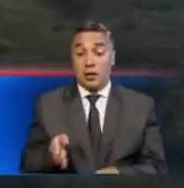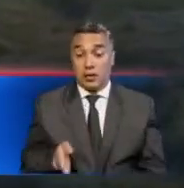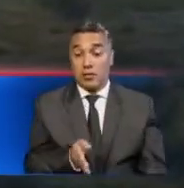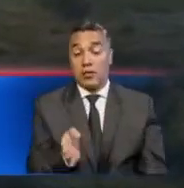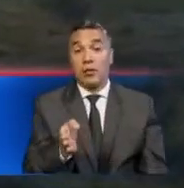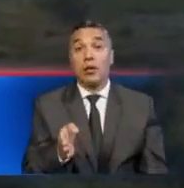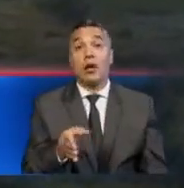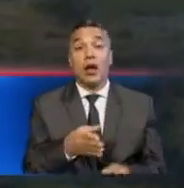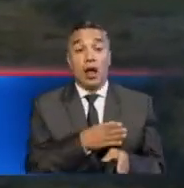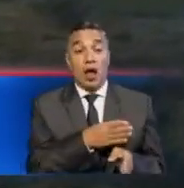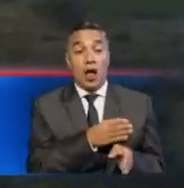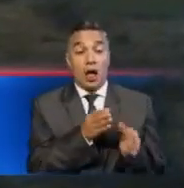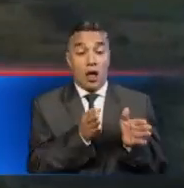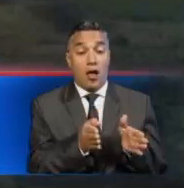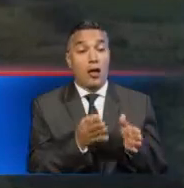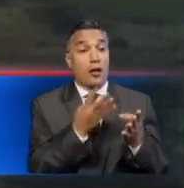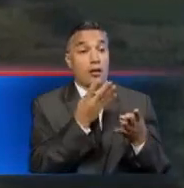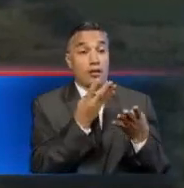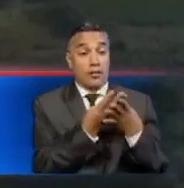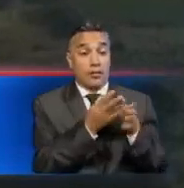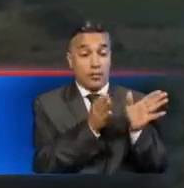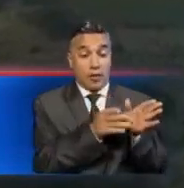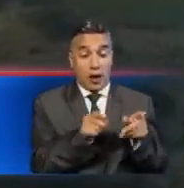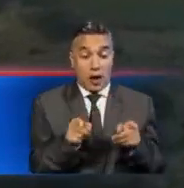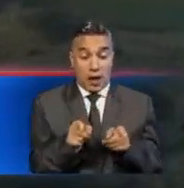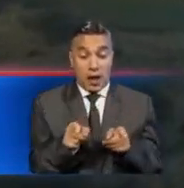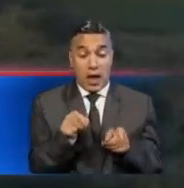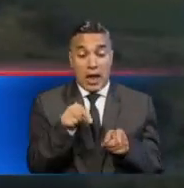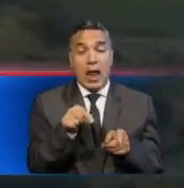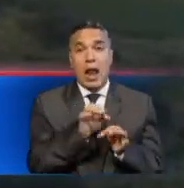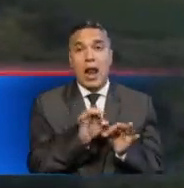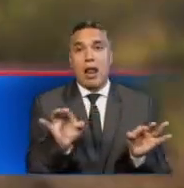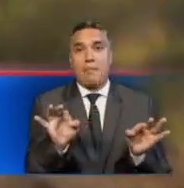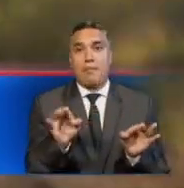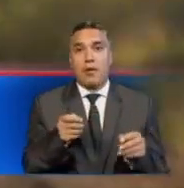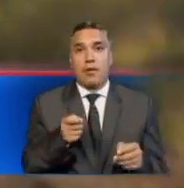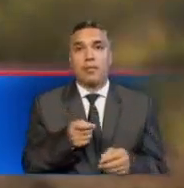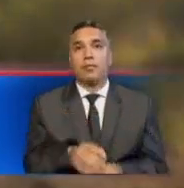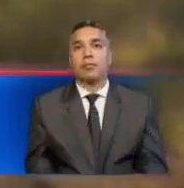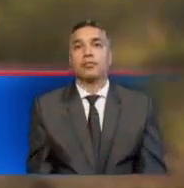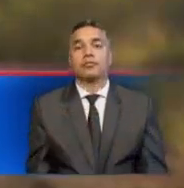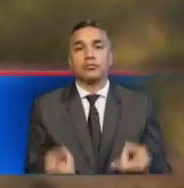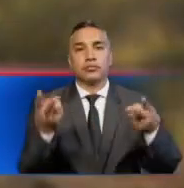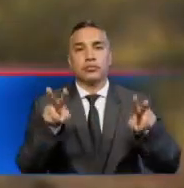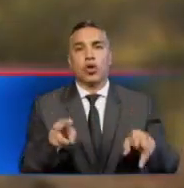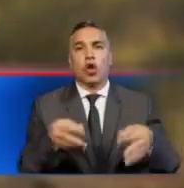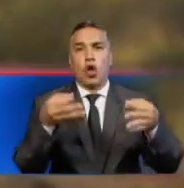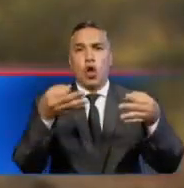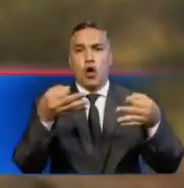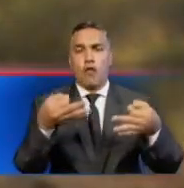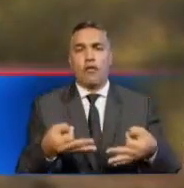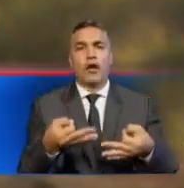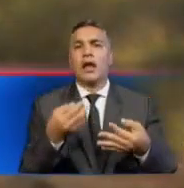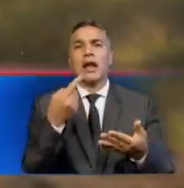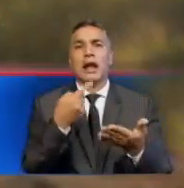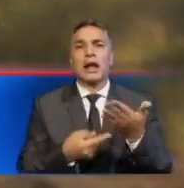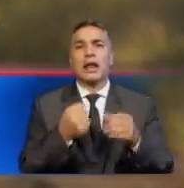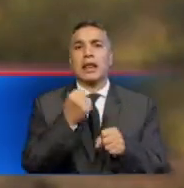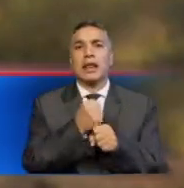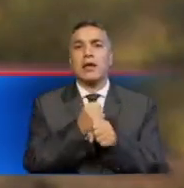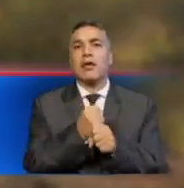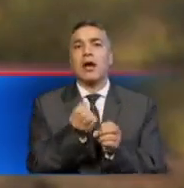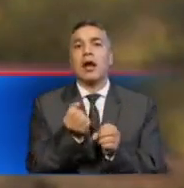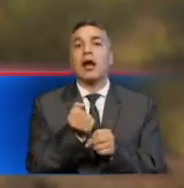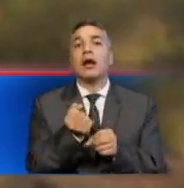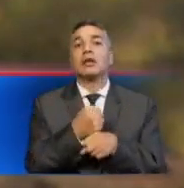el exterior de los pabellones de la penitenciaría del litoral. Además, él confirmó cuáles serán las acciones a tomar